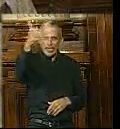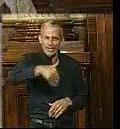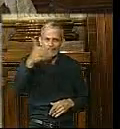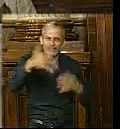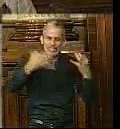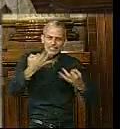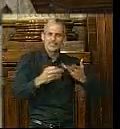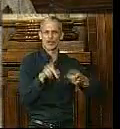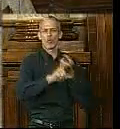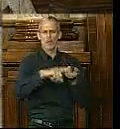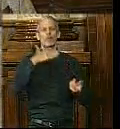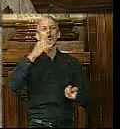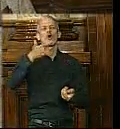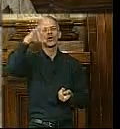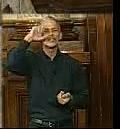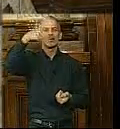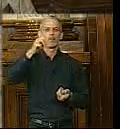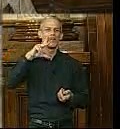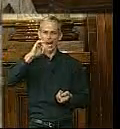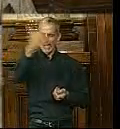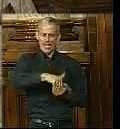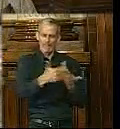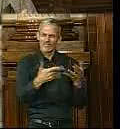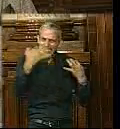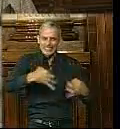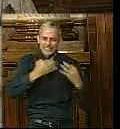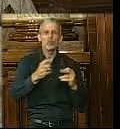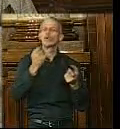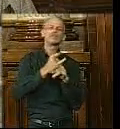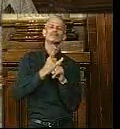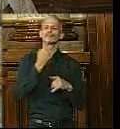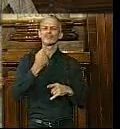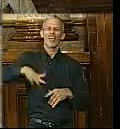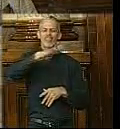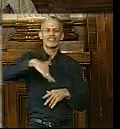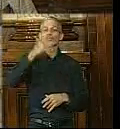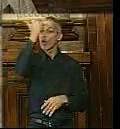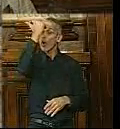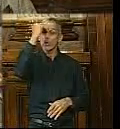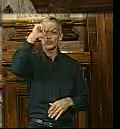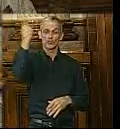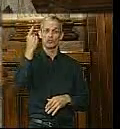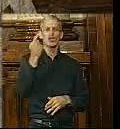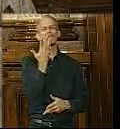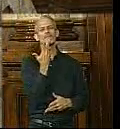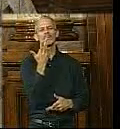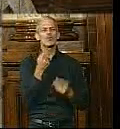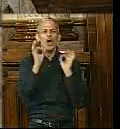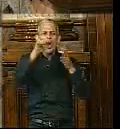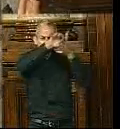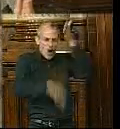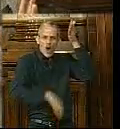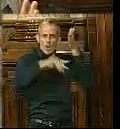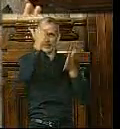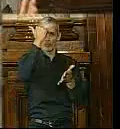a disfrutar, a José también, hoy no pudo venir. Decimos siempre que la Constitución nos gusta entera,